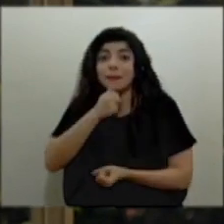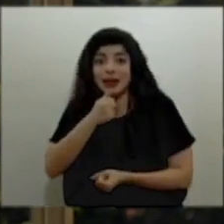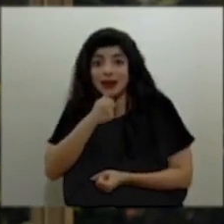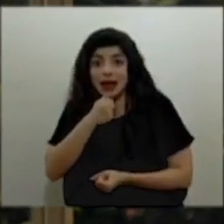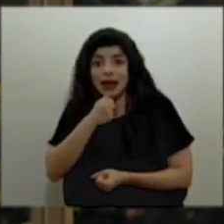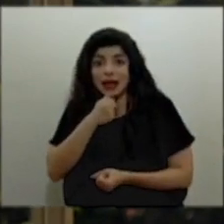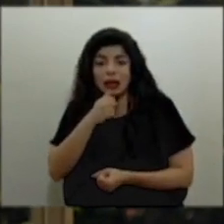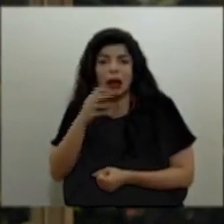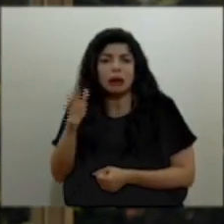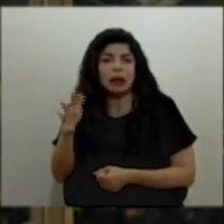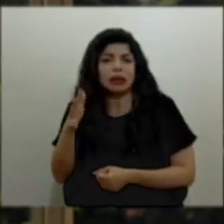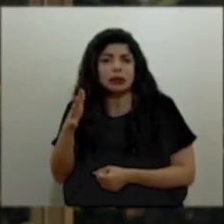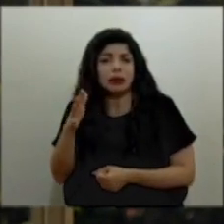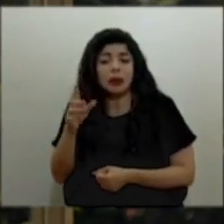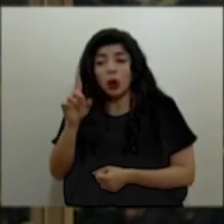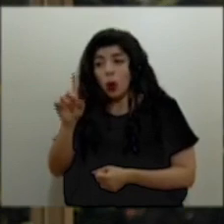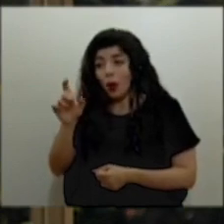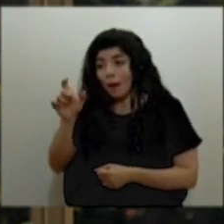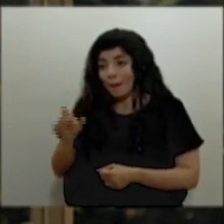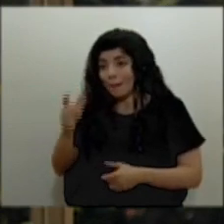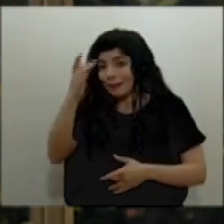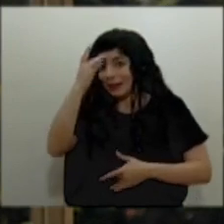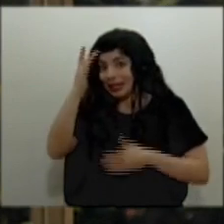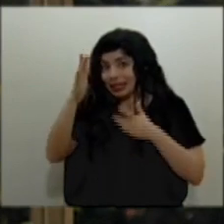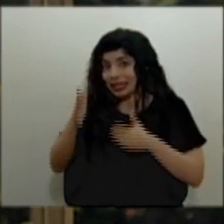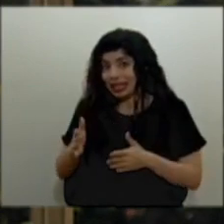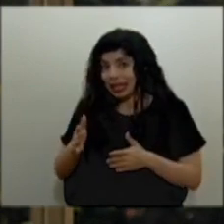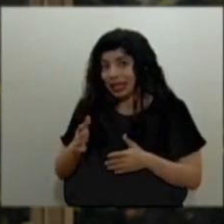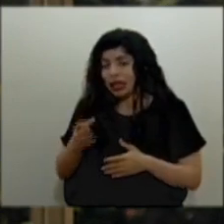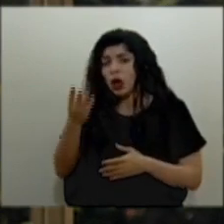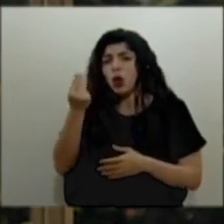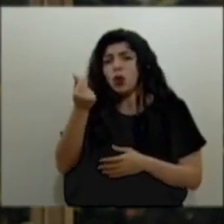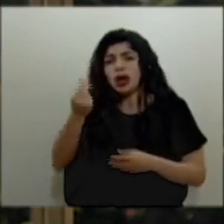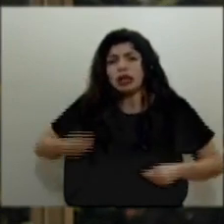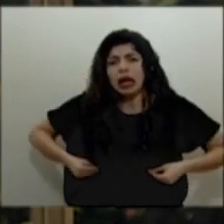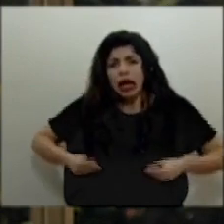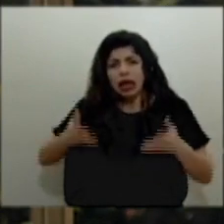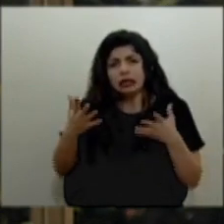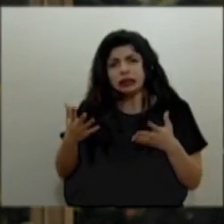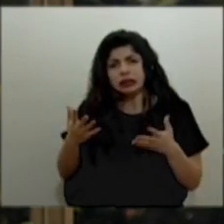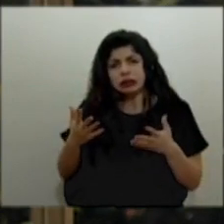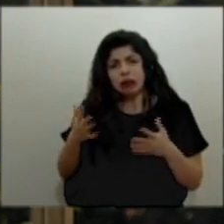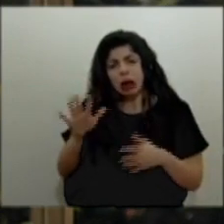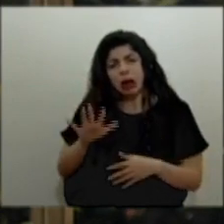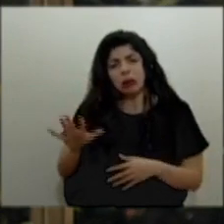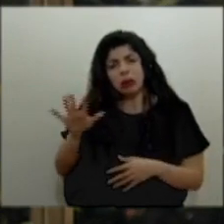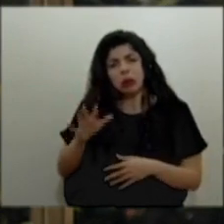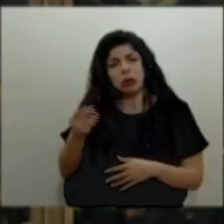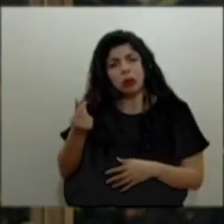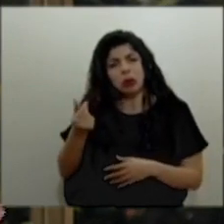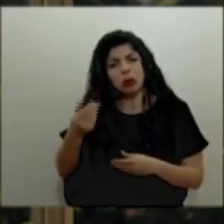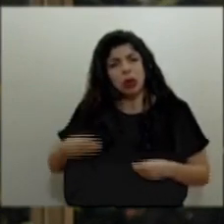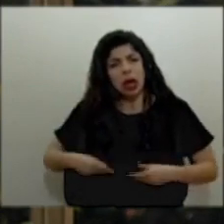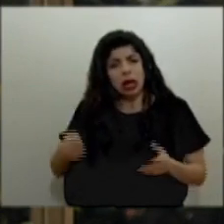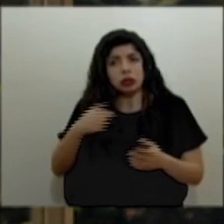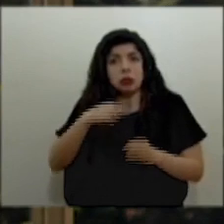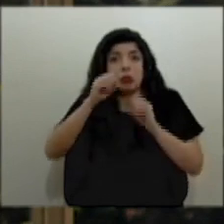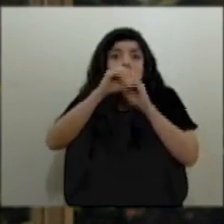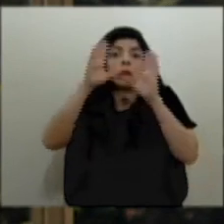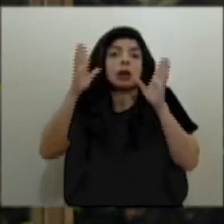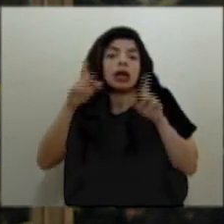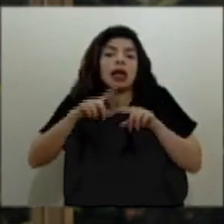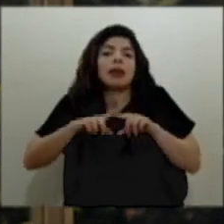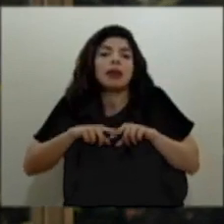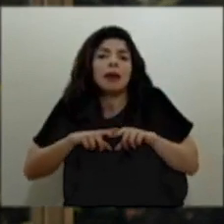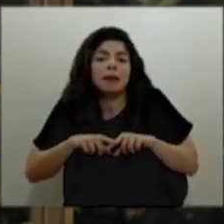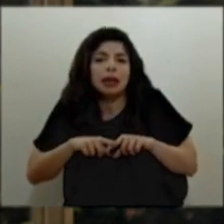en promedio por paciente, ¿cuánto se podría destinar? ¿Cuál es el promedio yo me imagino que también